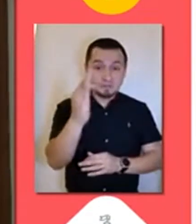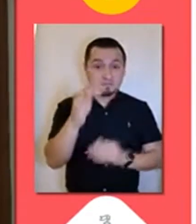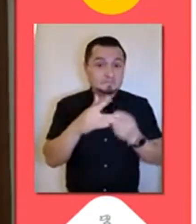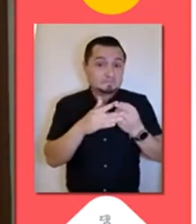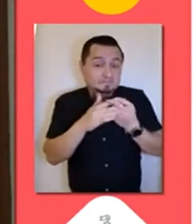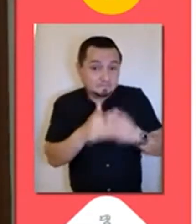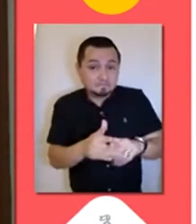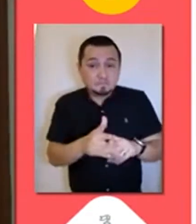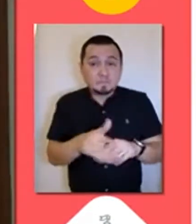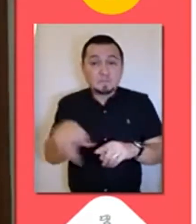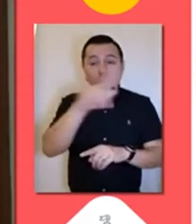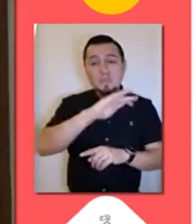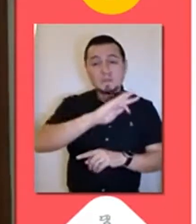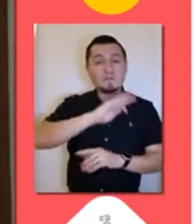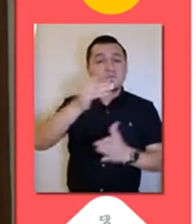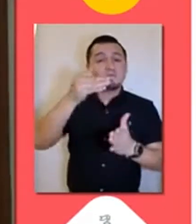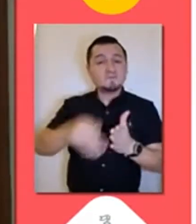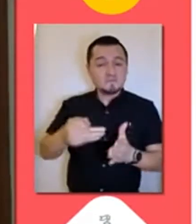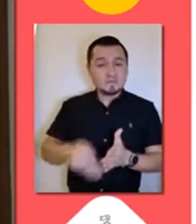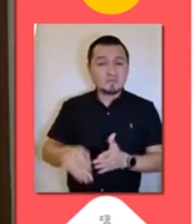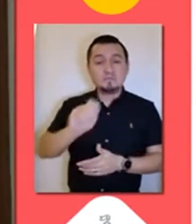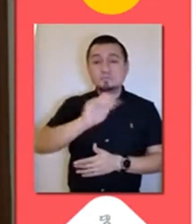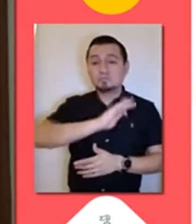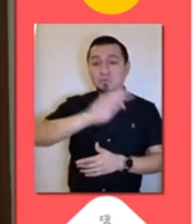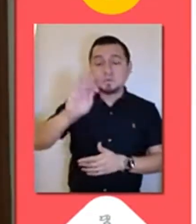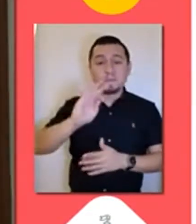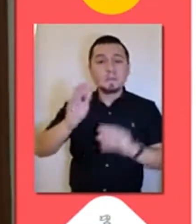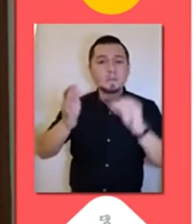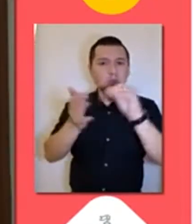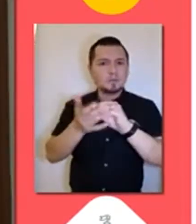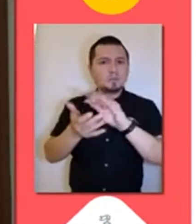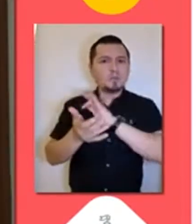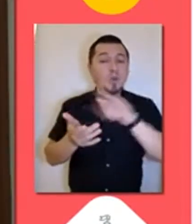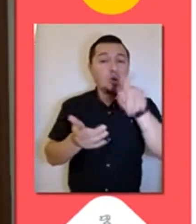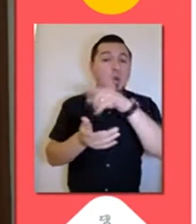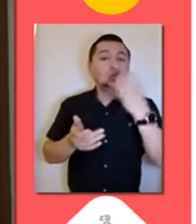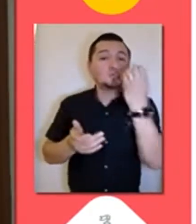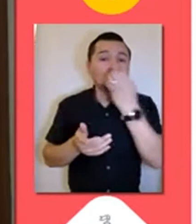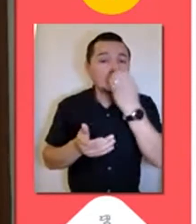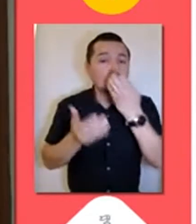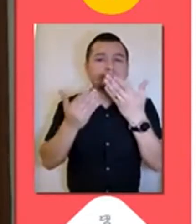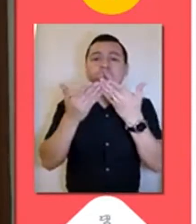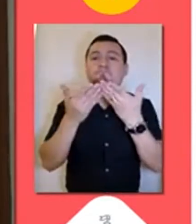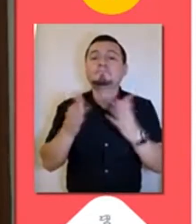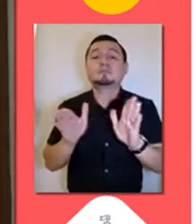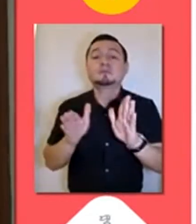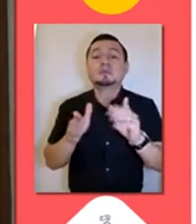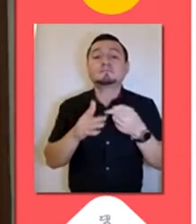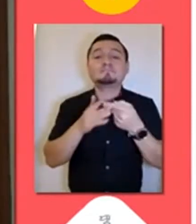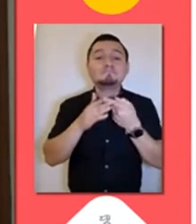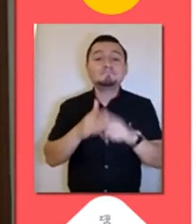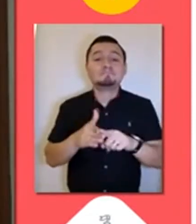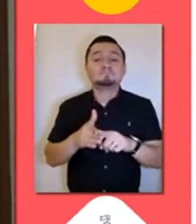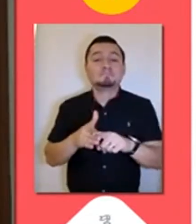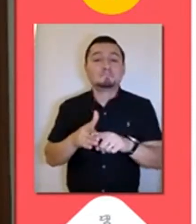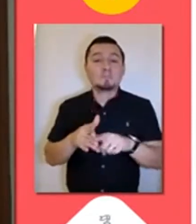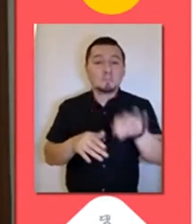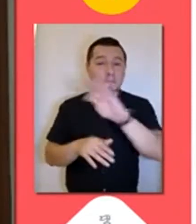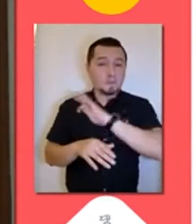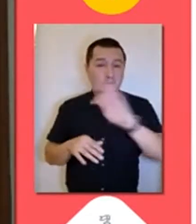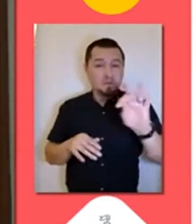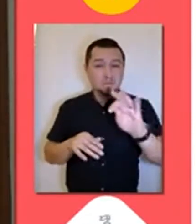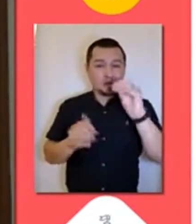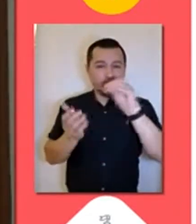lo tanto, el restante es un proceso que inicia precisamente cuando la escuela se abre, a partir de, como pueden ver